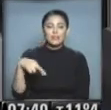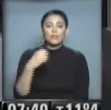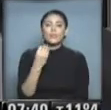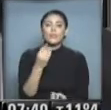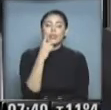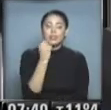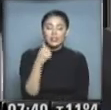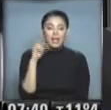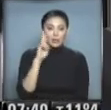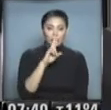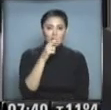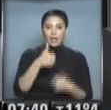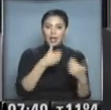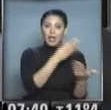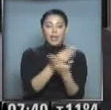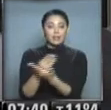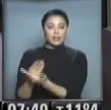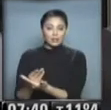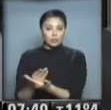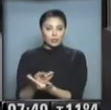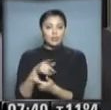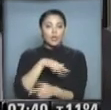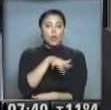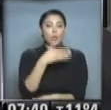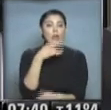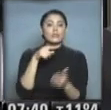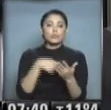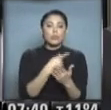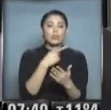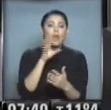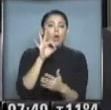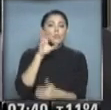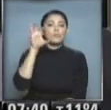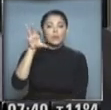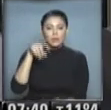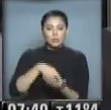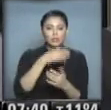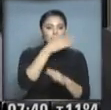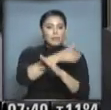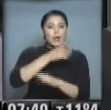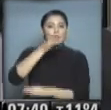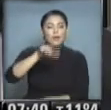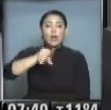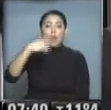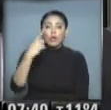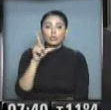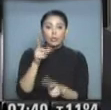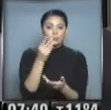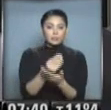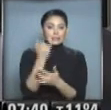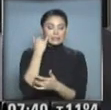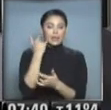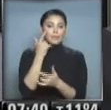veíamos los candidatos que por un lado van recorriendo la ciudad de buenos aires o la provincia de buenos aires- otros candidatos que ya van